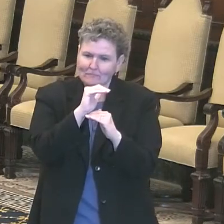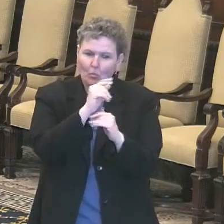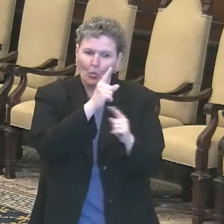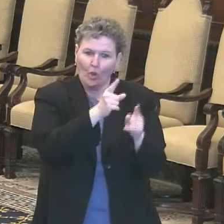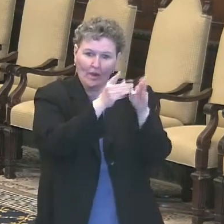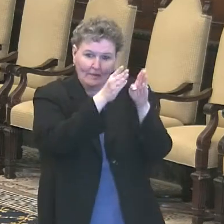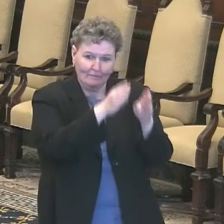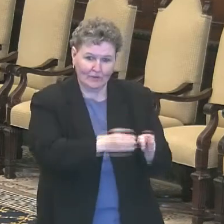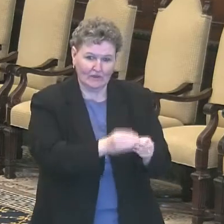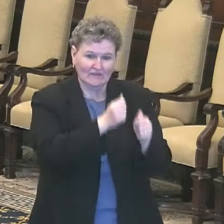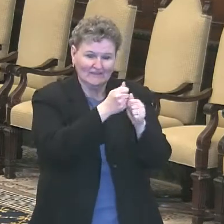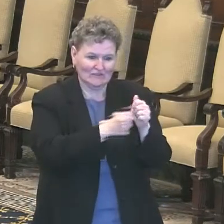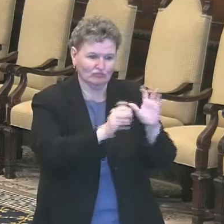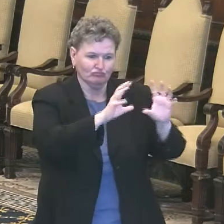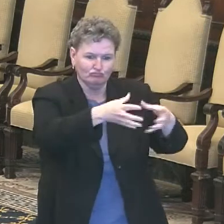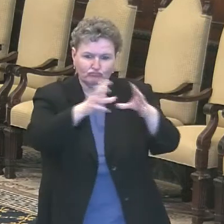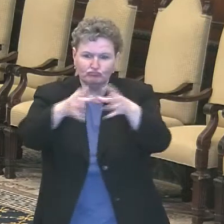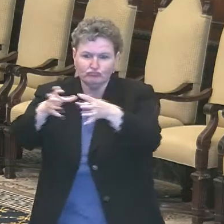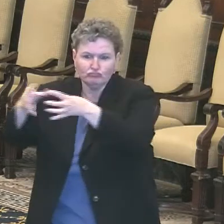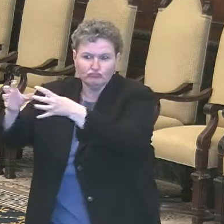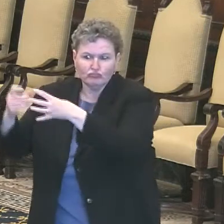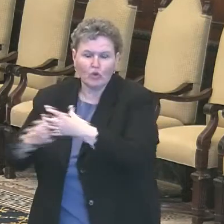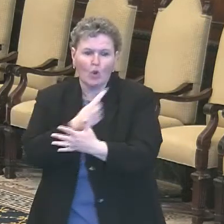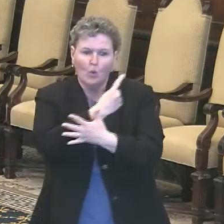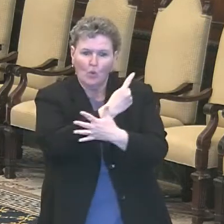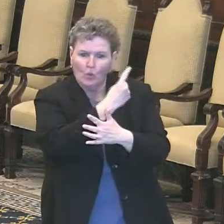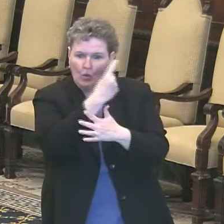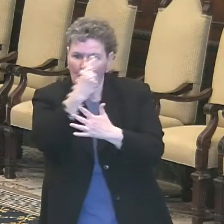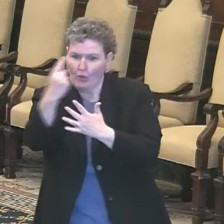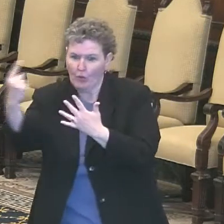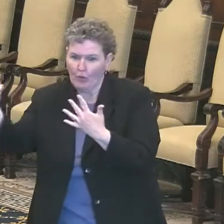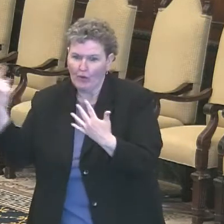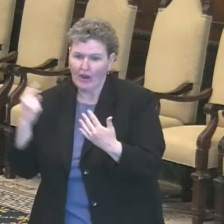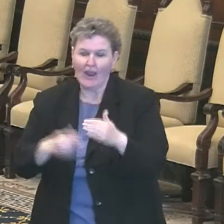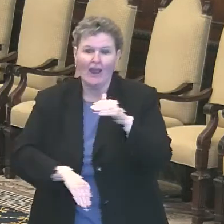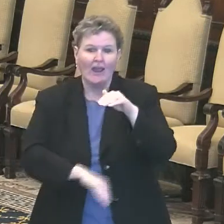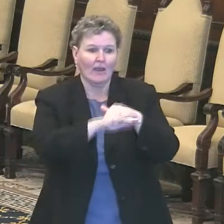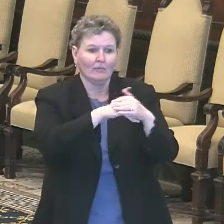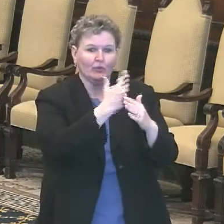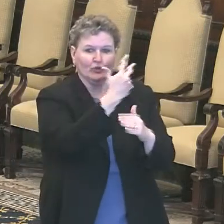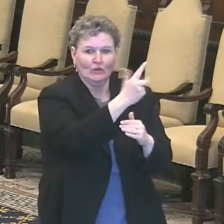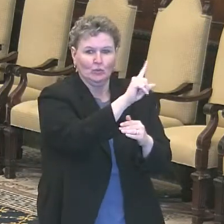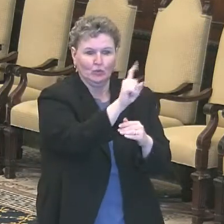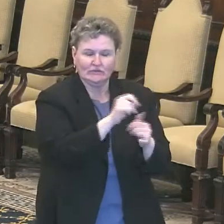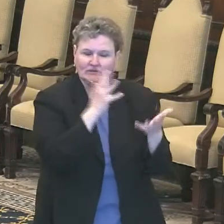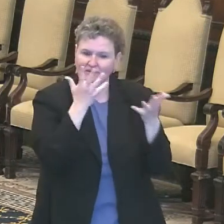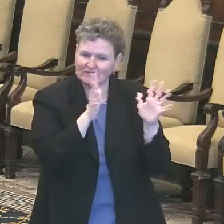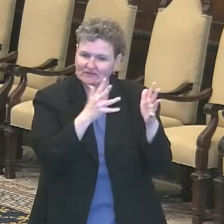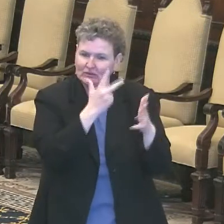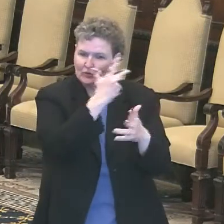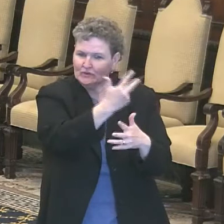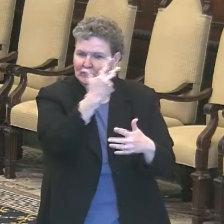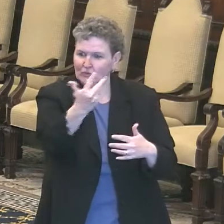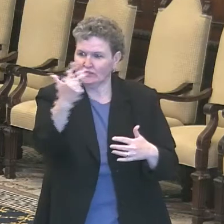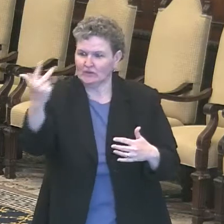cita previa. Para mayor información, como direcciones o números de teléfono de los centros de prueba, por favor revisar el sitio